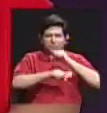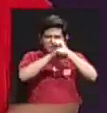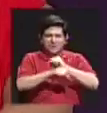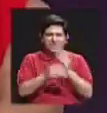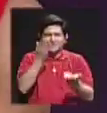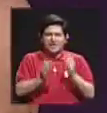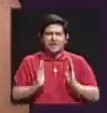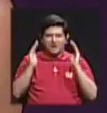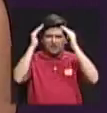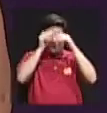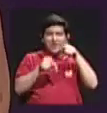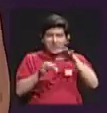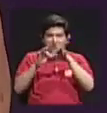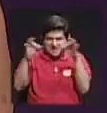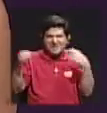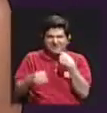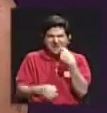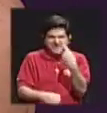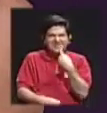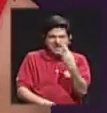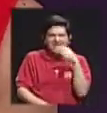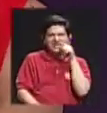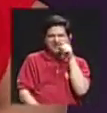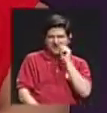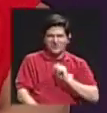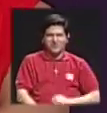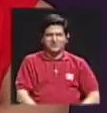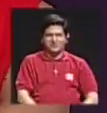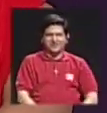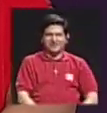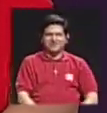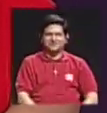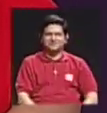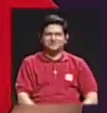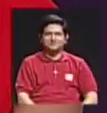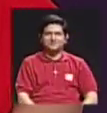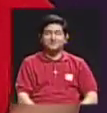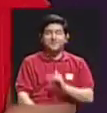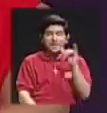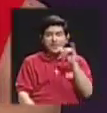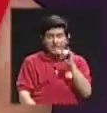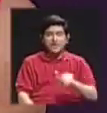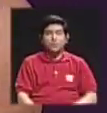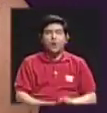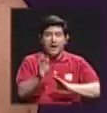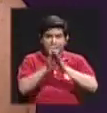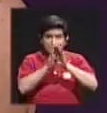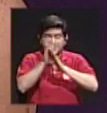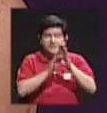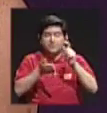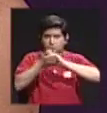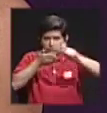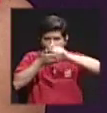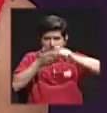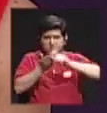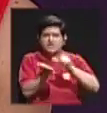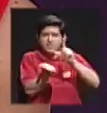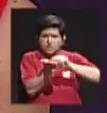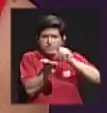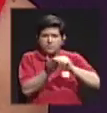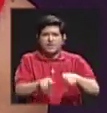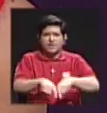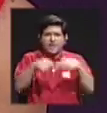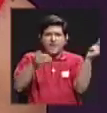precisamente esa expresión que usted acaba de decir y que la desarrolló en un artículo que publica